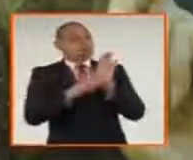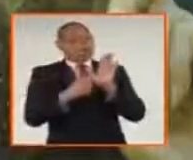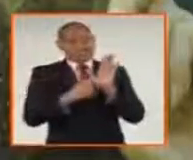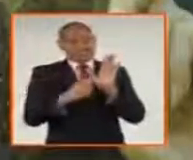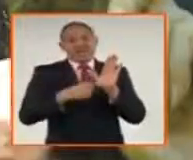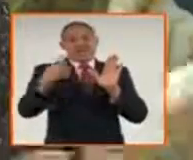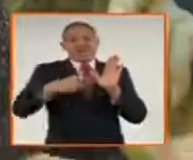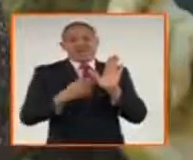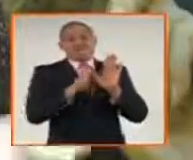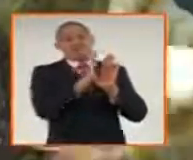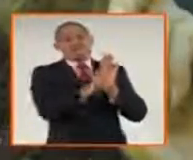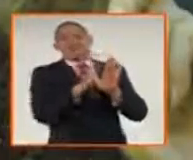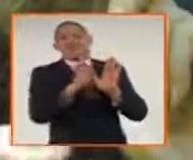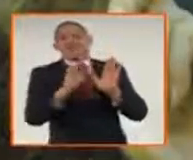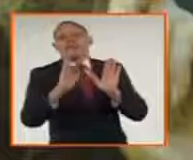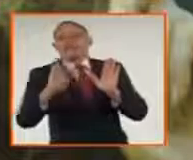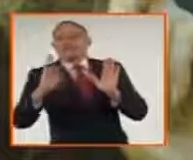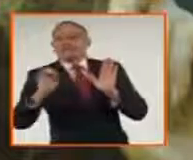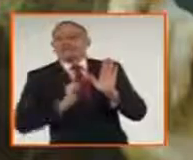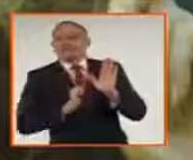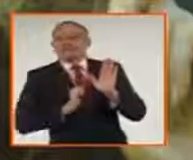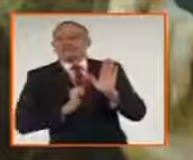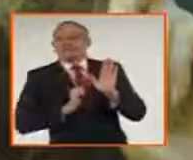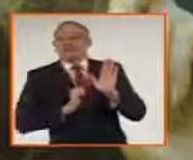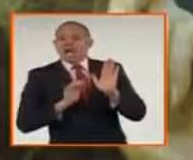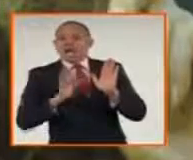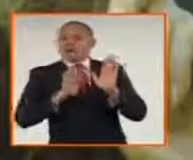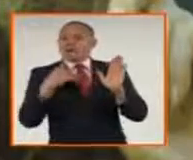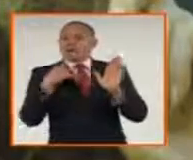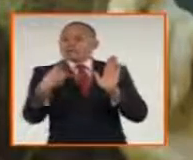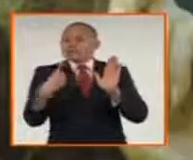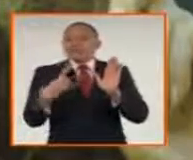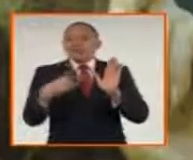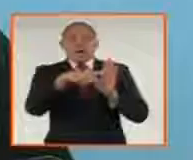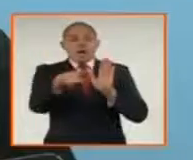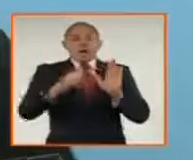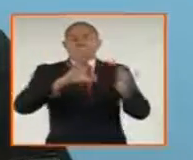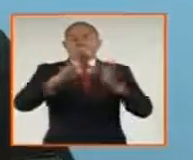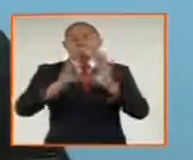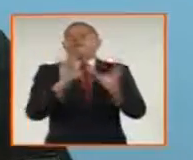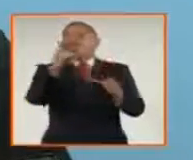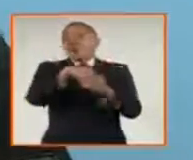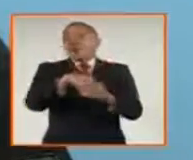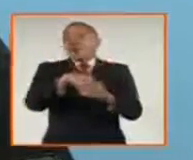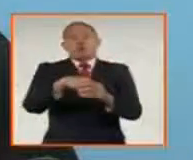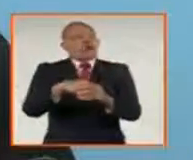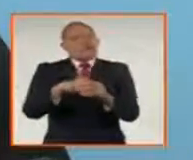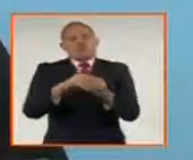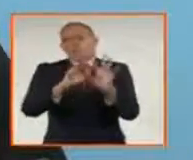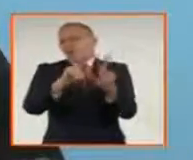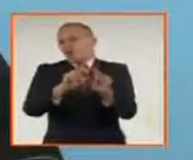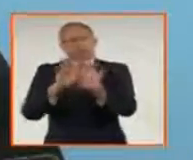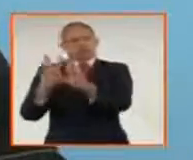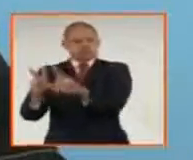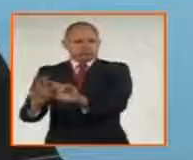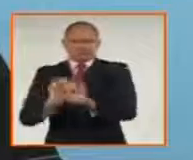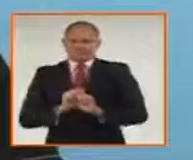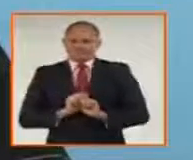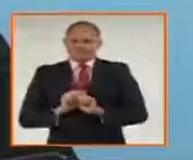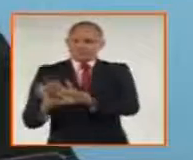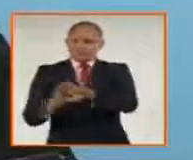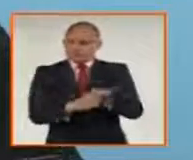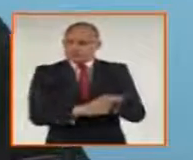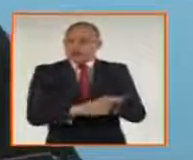derechos independientemente, como ya decía, de su forma de organización. Pero lo más importante es eso, que se asista y se opine